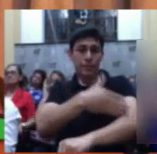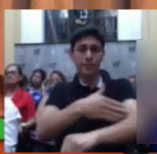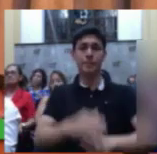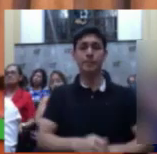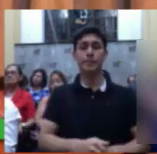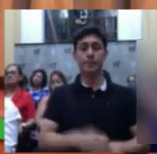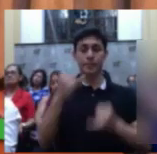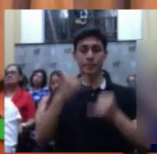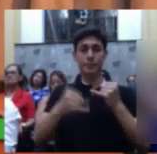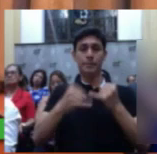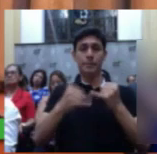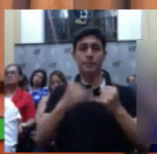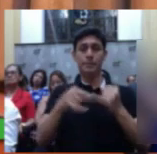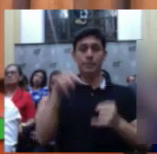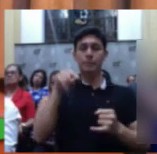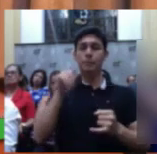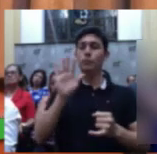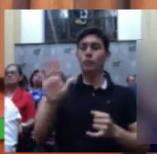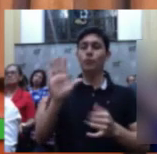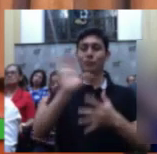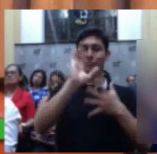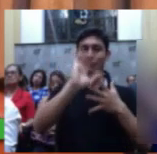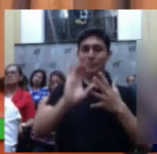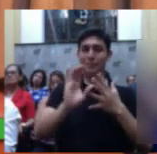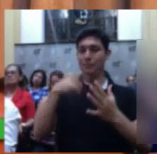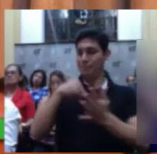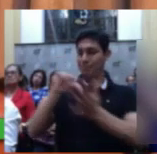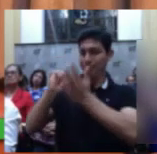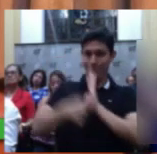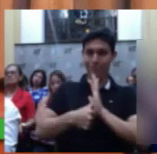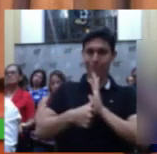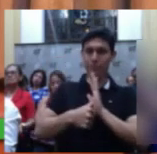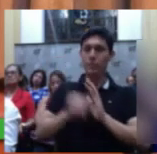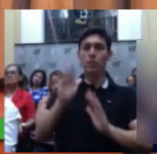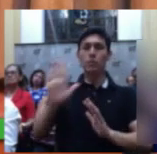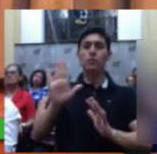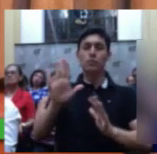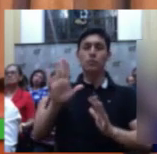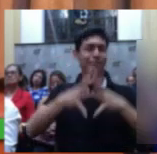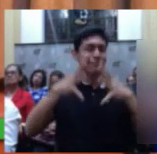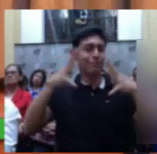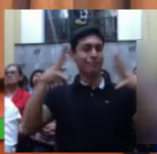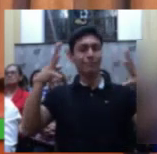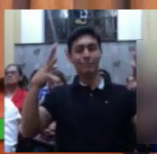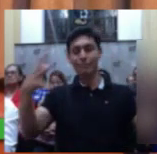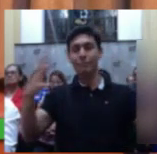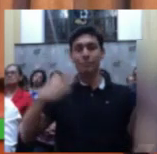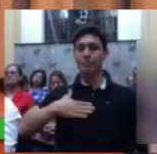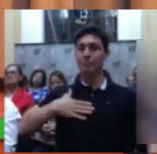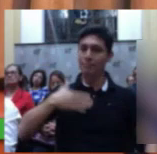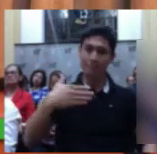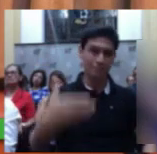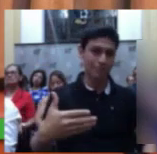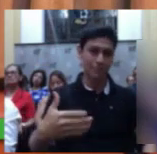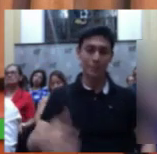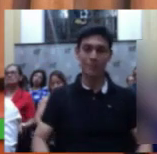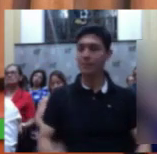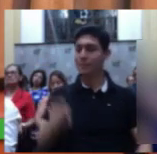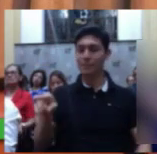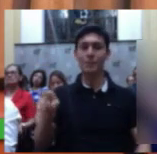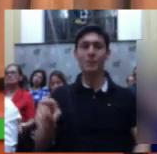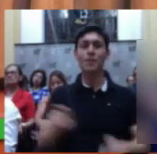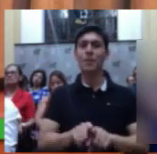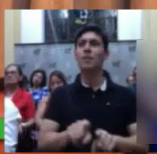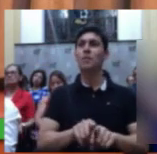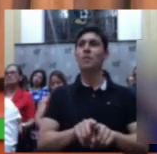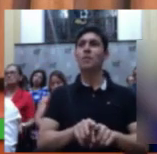Finalmente, otra de esas características destacadas es su profunda generosidad, esa que lo llevó a ser